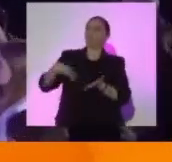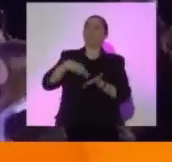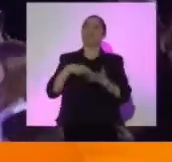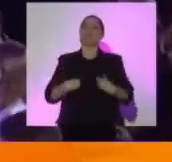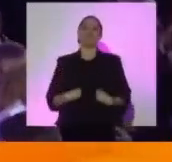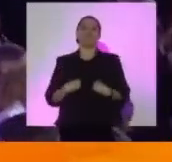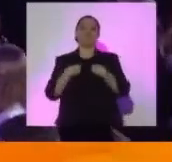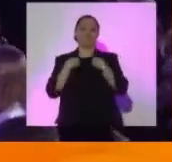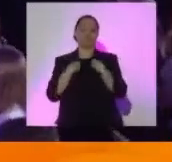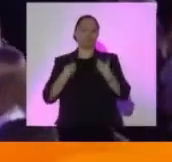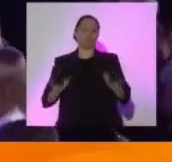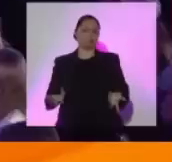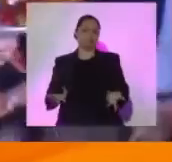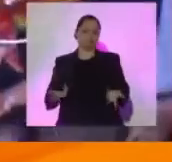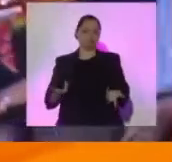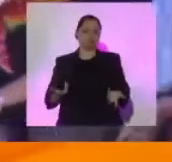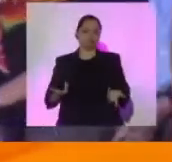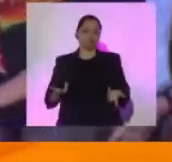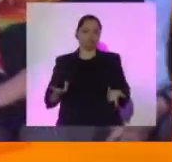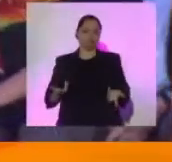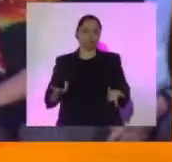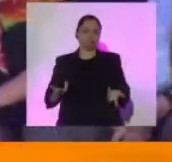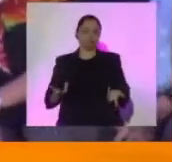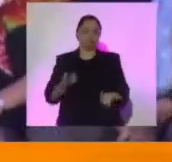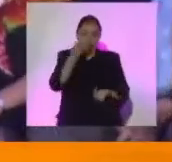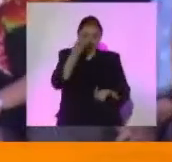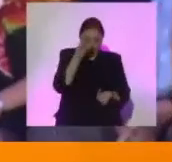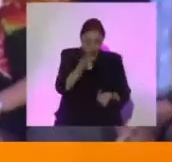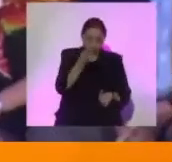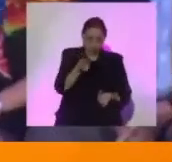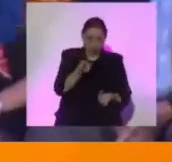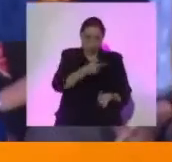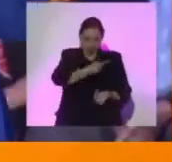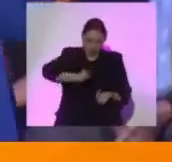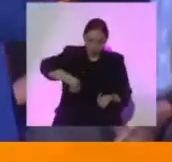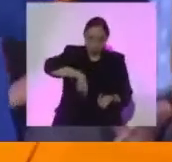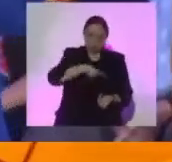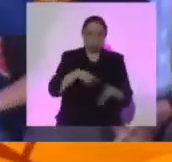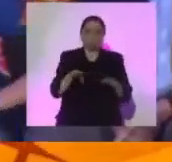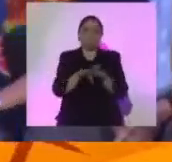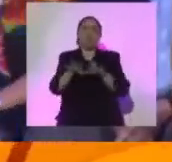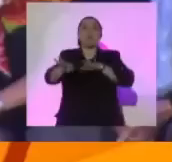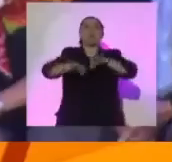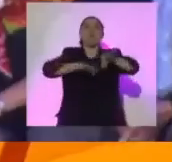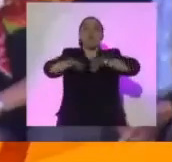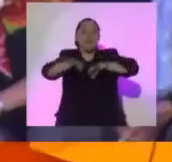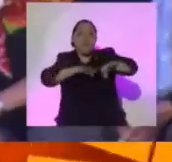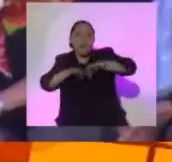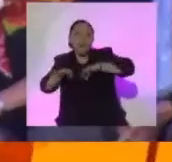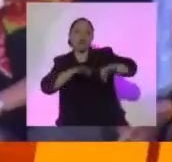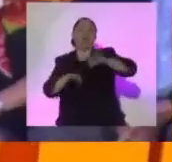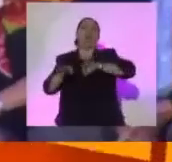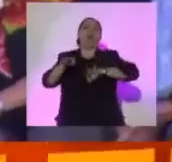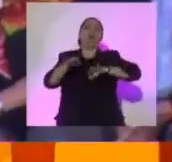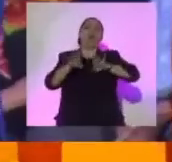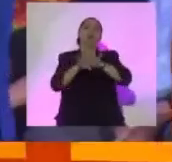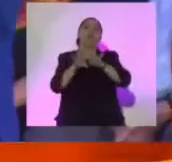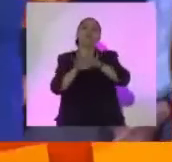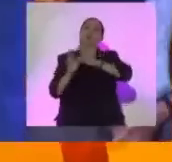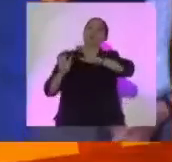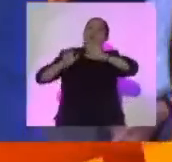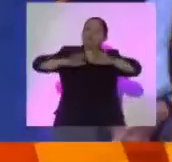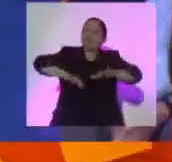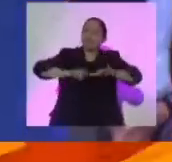el el lunes miércoles presenta su segunda fase del equipo okay